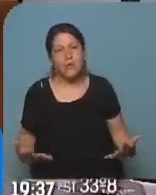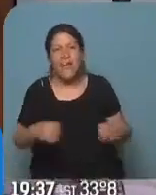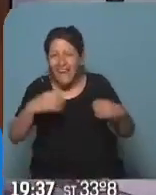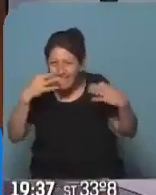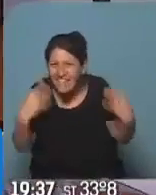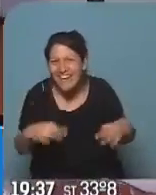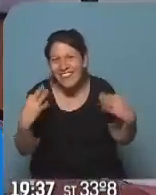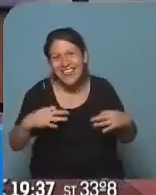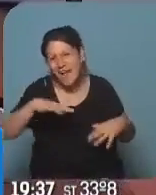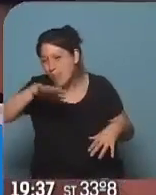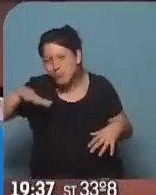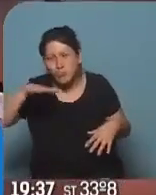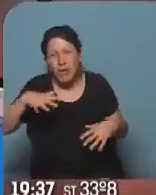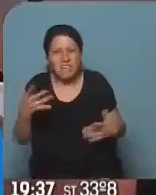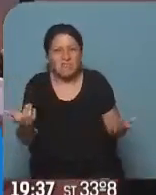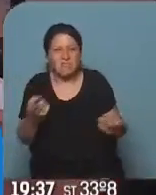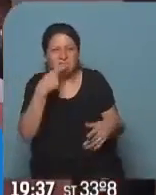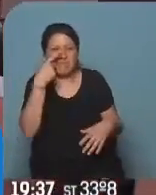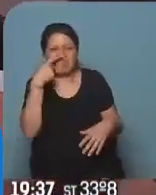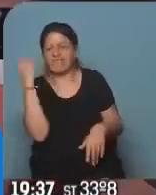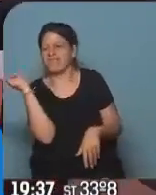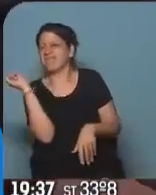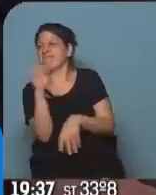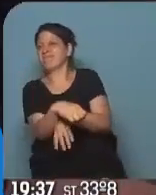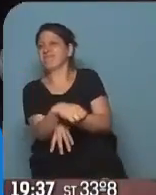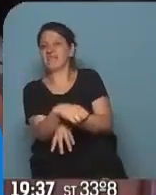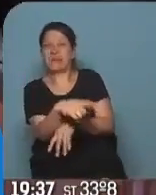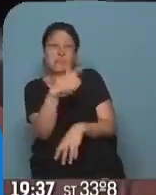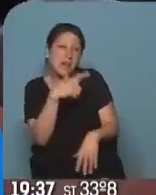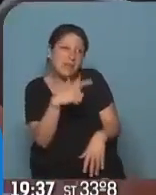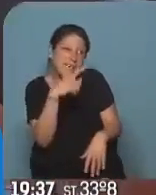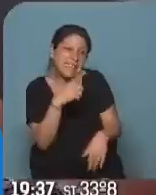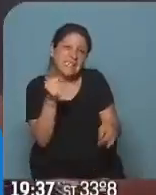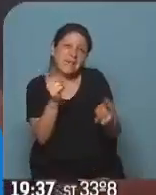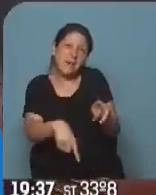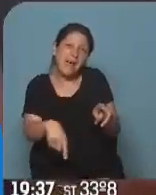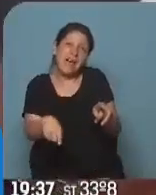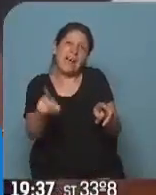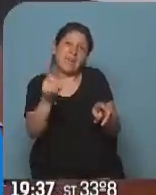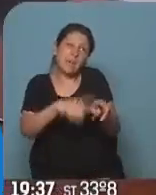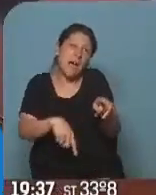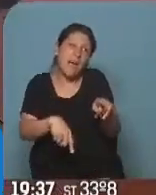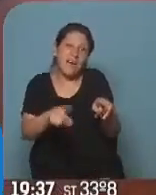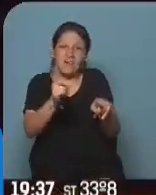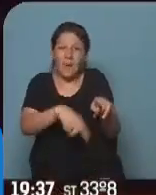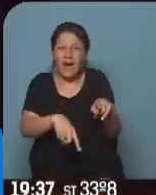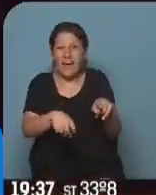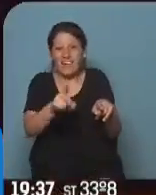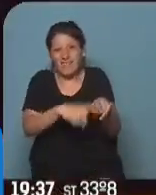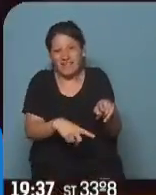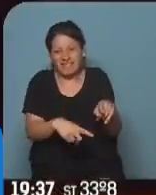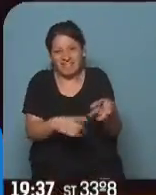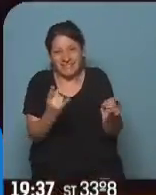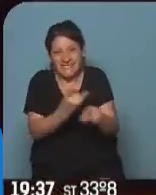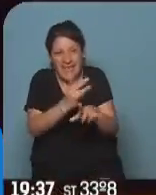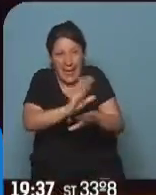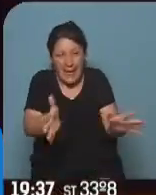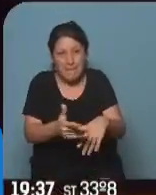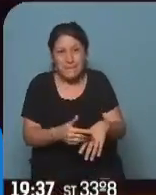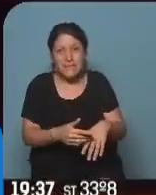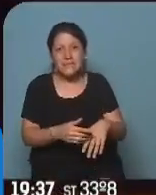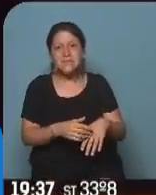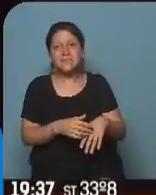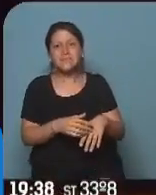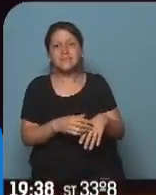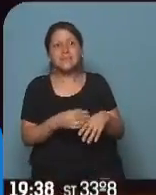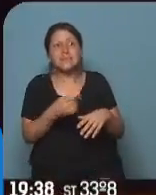interés, porque esto es como un fictur de indagatorias, a veces hasta incluso con refritados. ¿Y